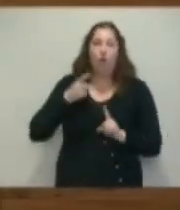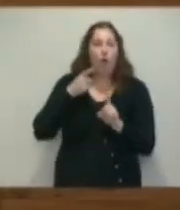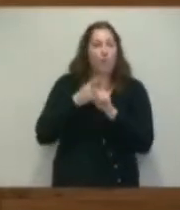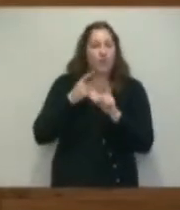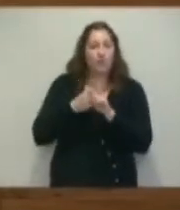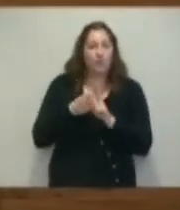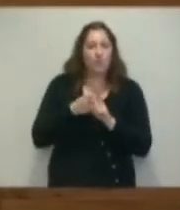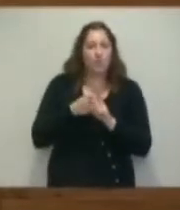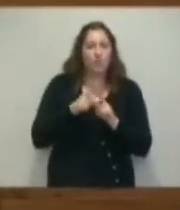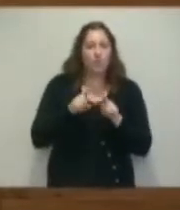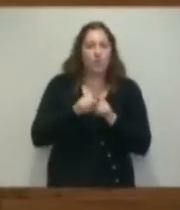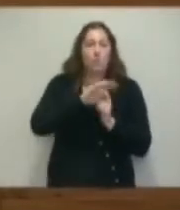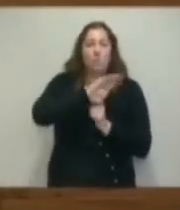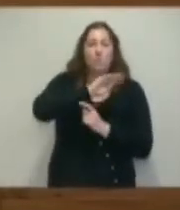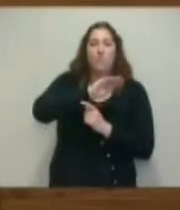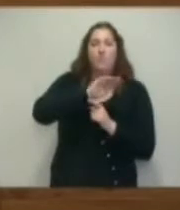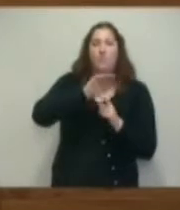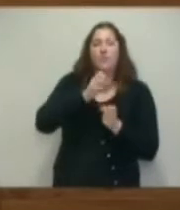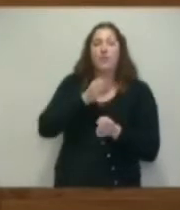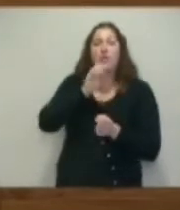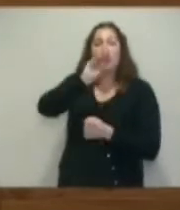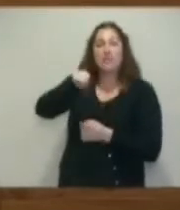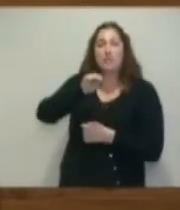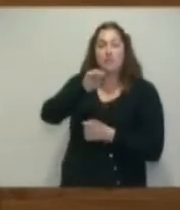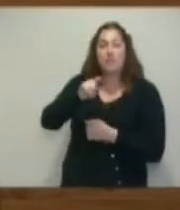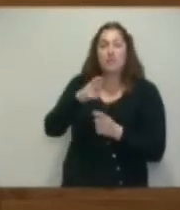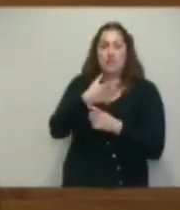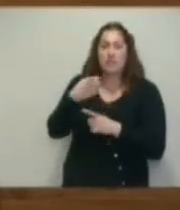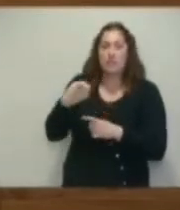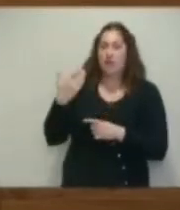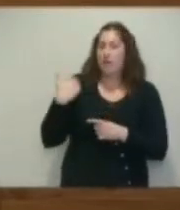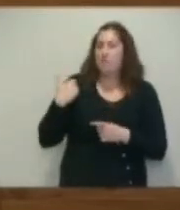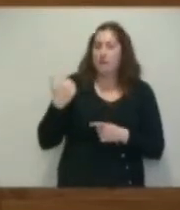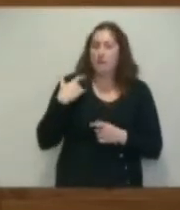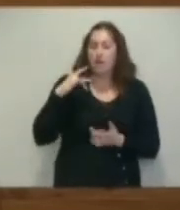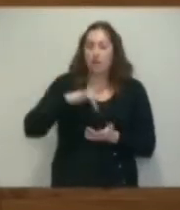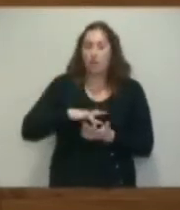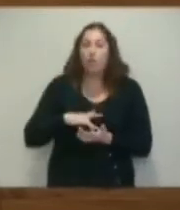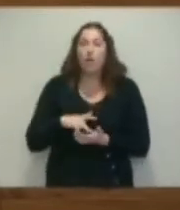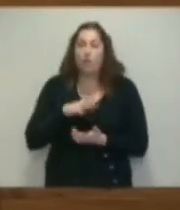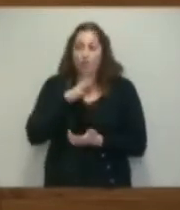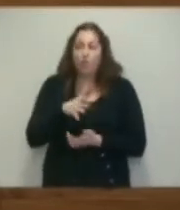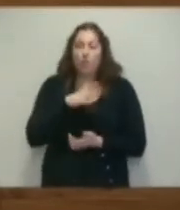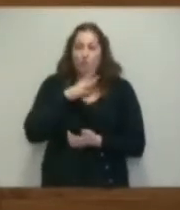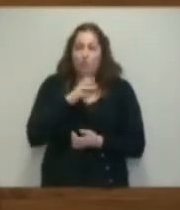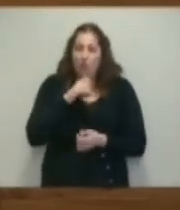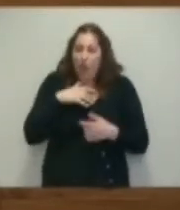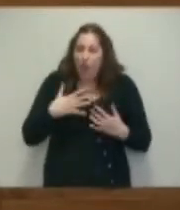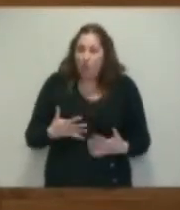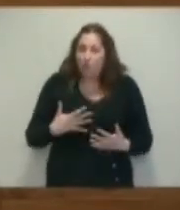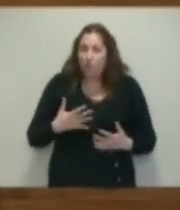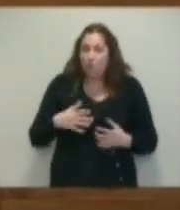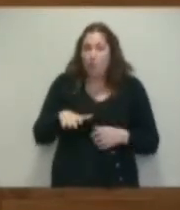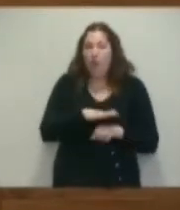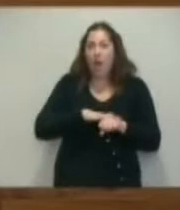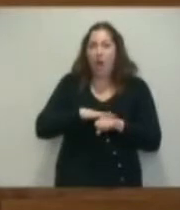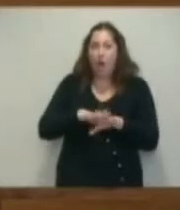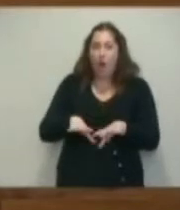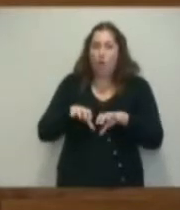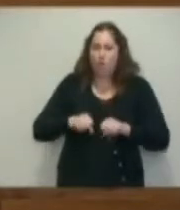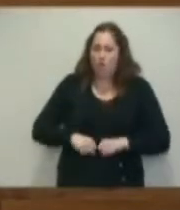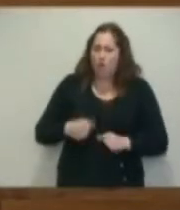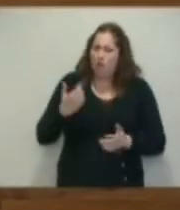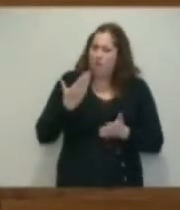semana pasada. El cuestionamiento por parte del Grupo Parlamentario de Foro Asturias de las razones por las que el actual Gobierno no había incluido en la demanda